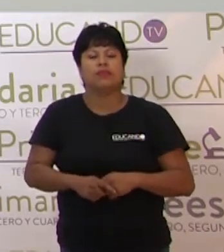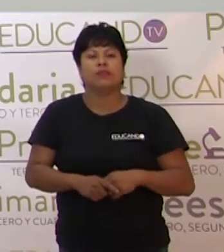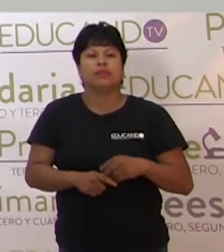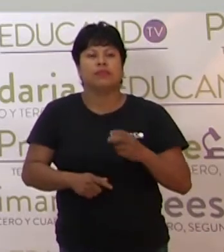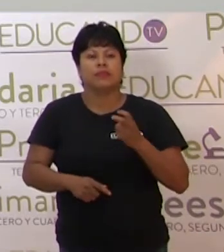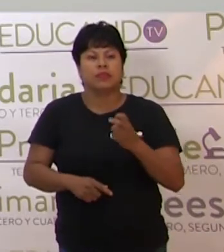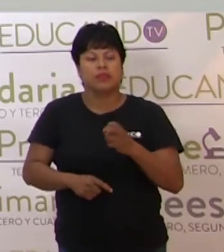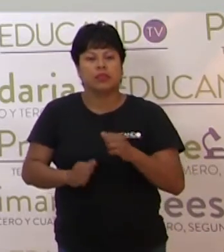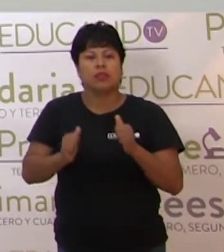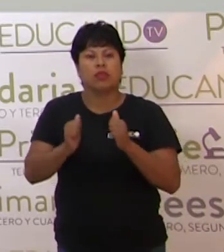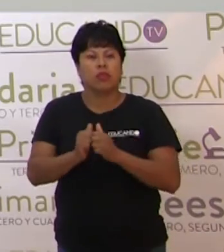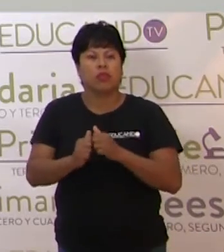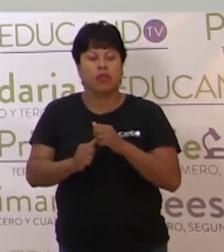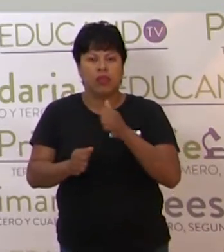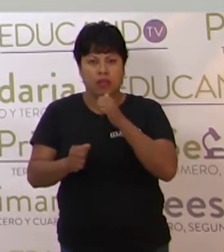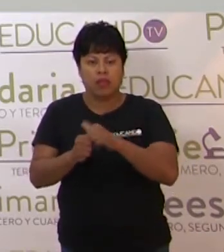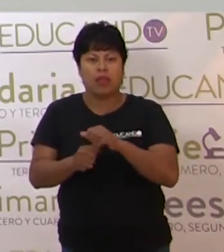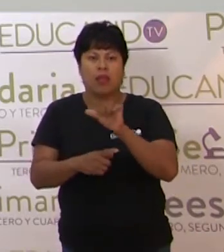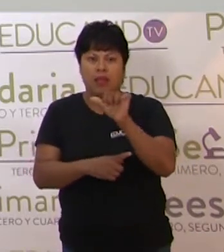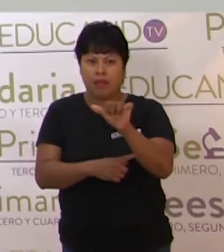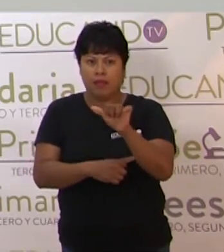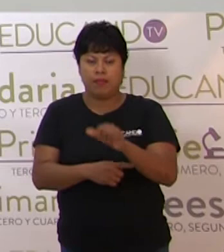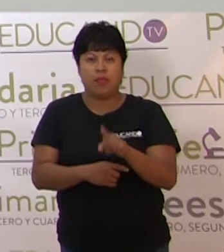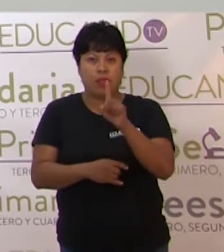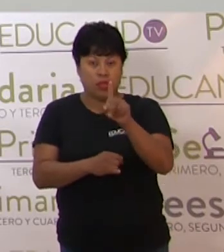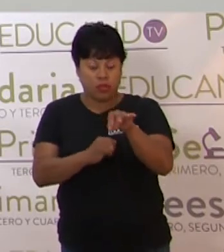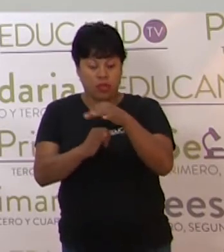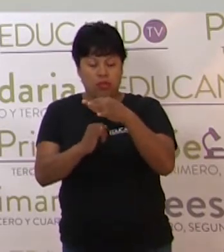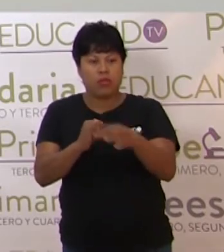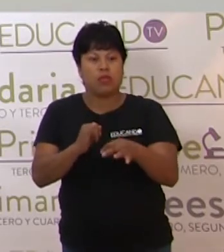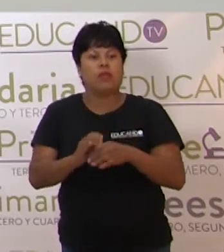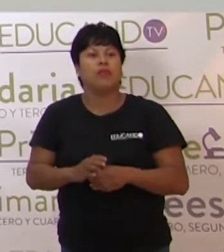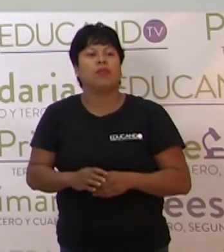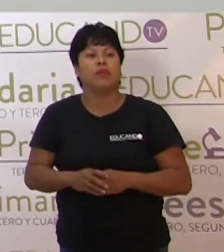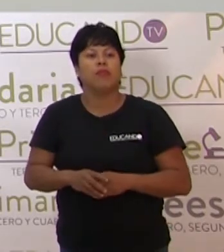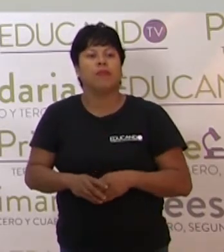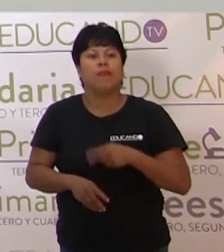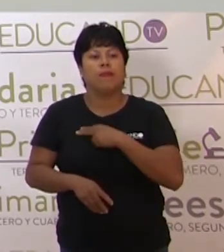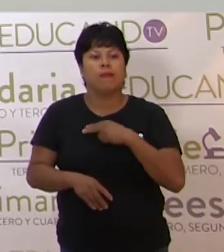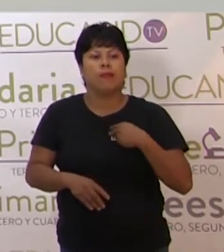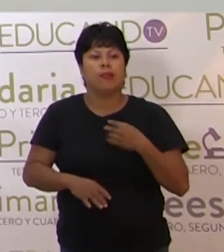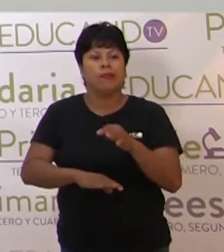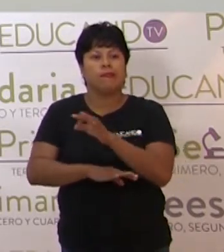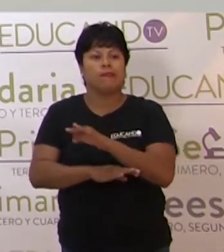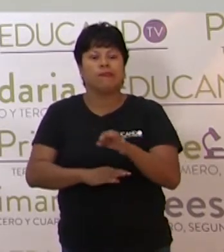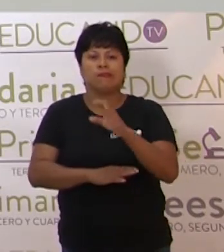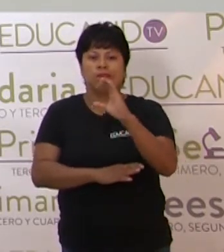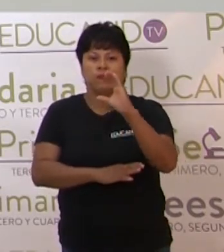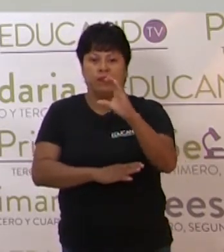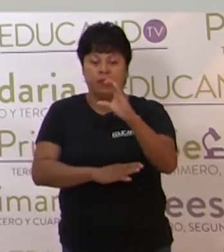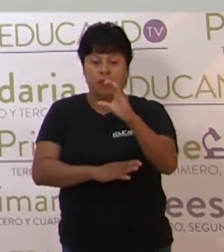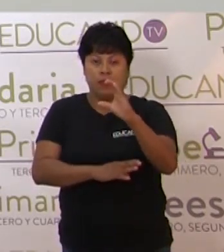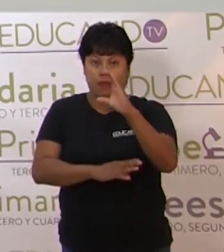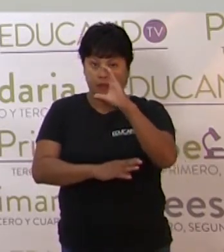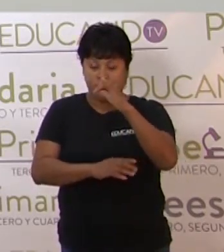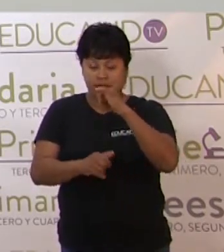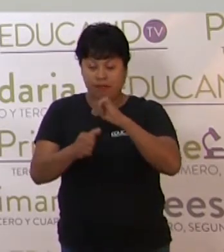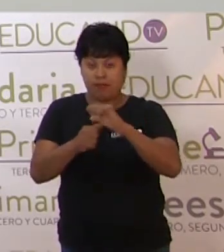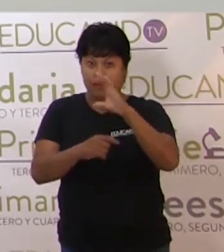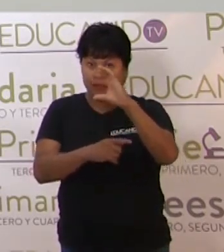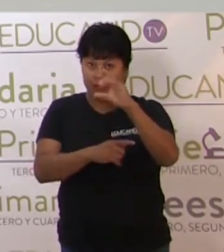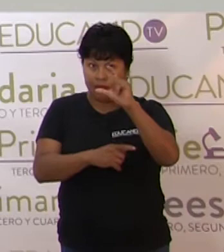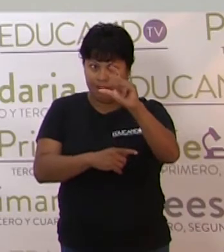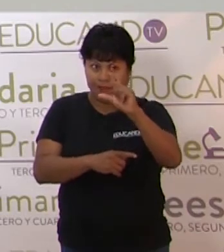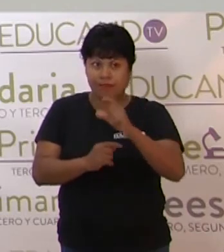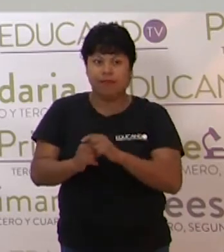este con el vértice y por último vamos a trazar el vértice se mayúscula con respecto